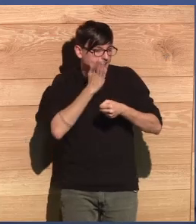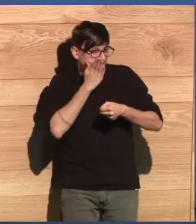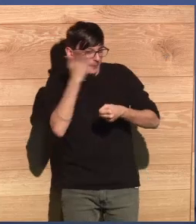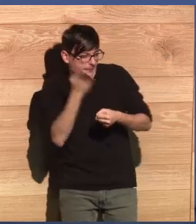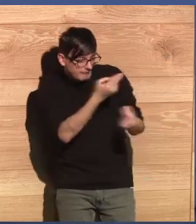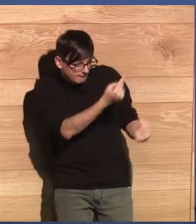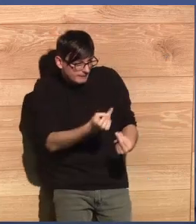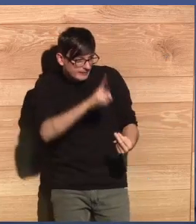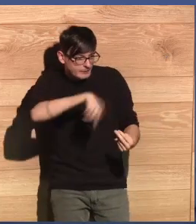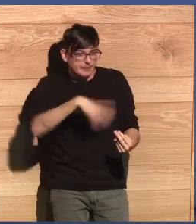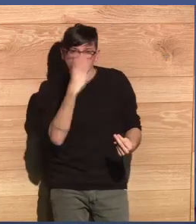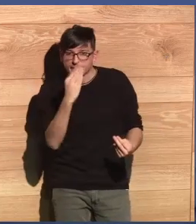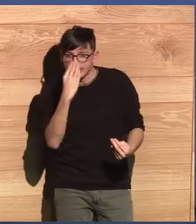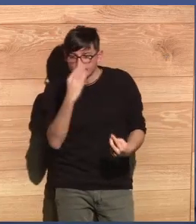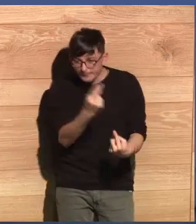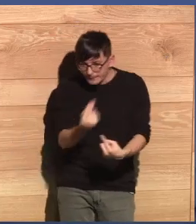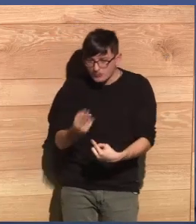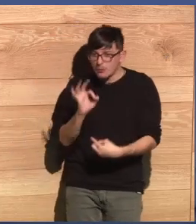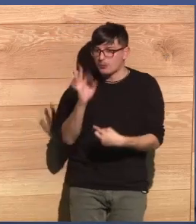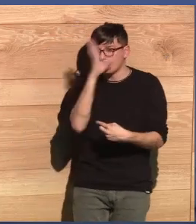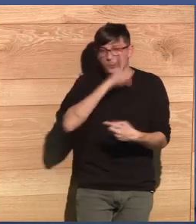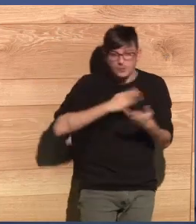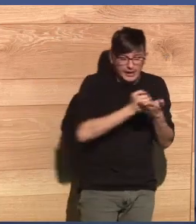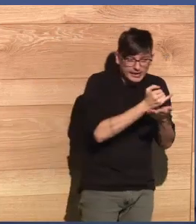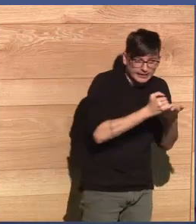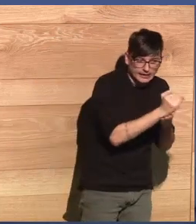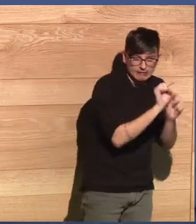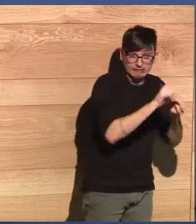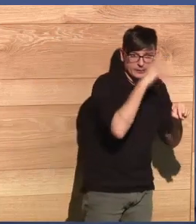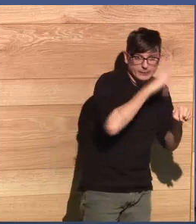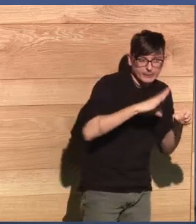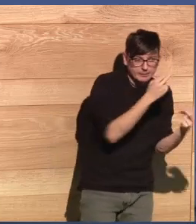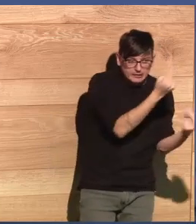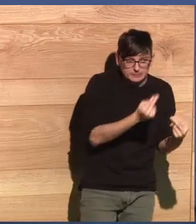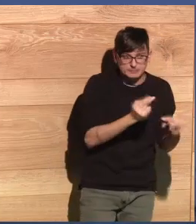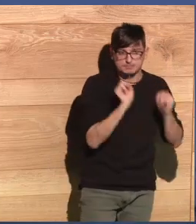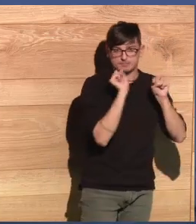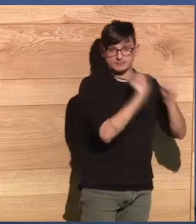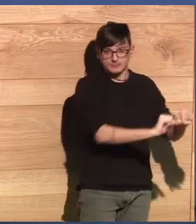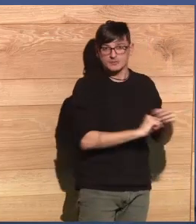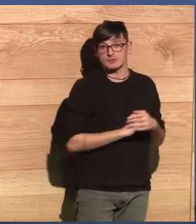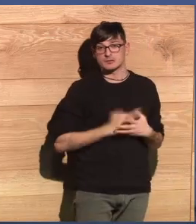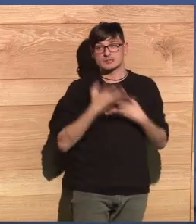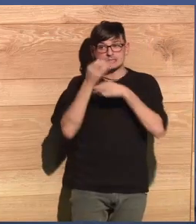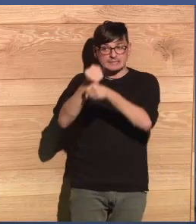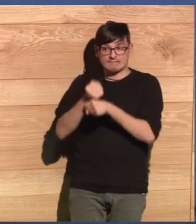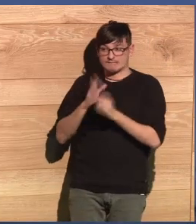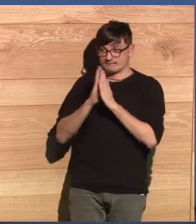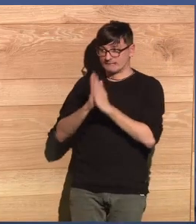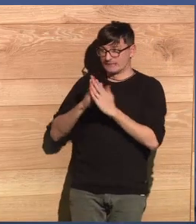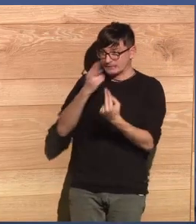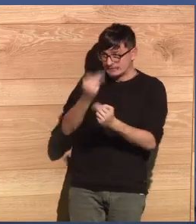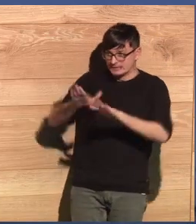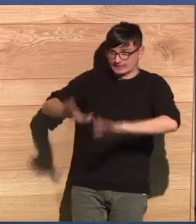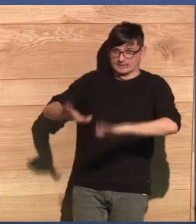También le hacía cuadros a su perro o se escondía en el jardín con sus pinceles. «Caballito, déjame que te dibuje,